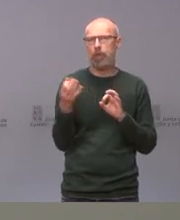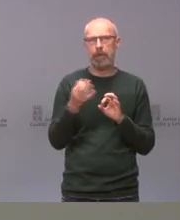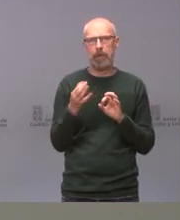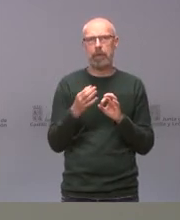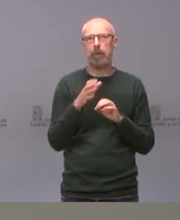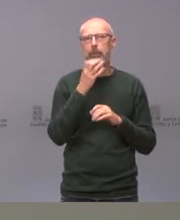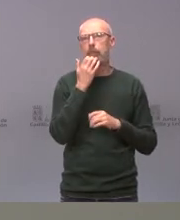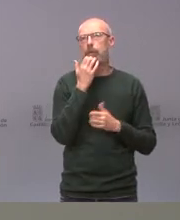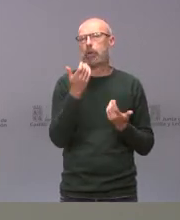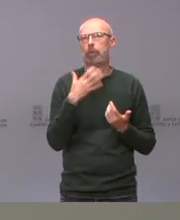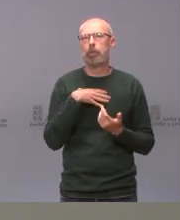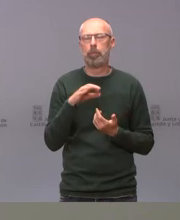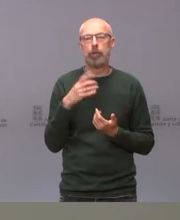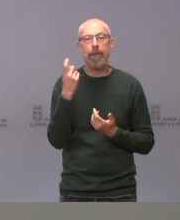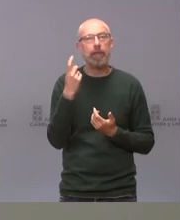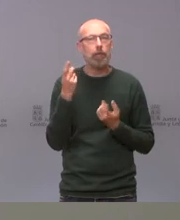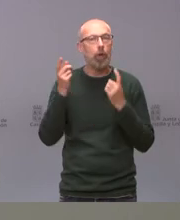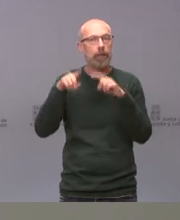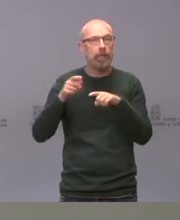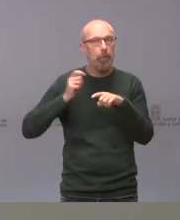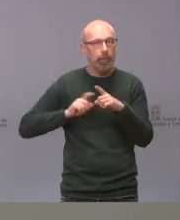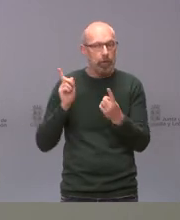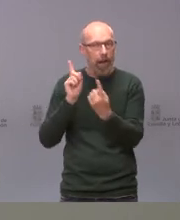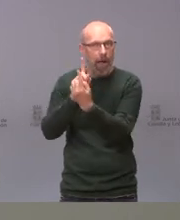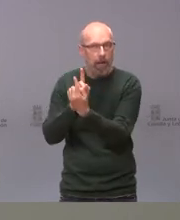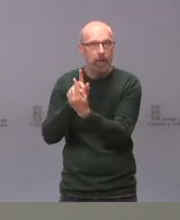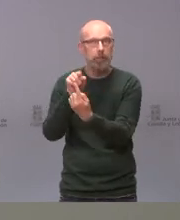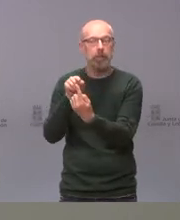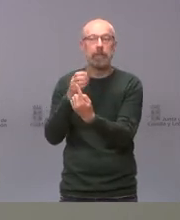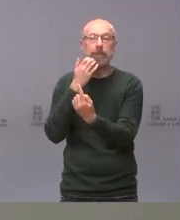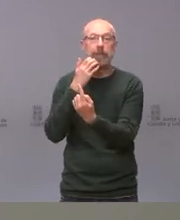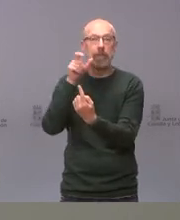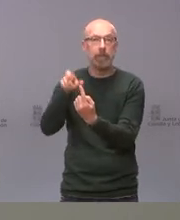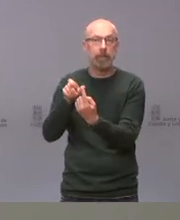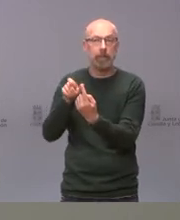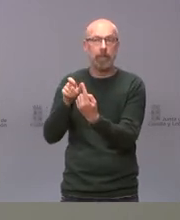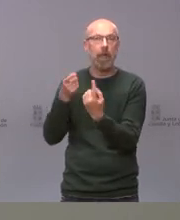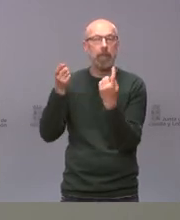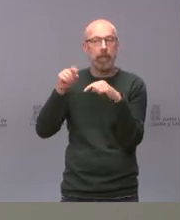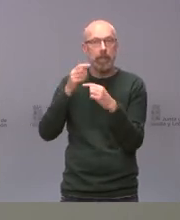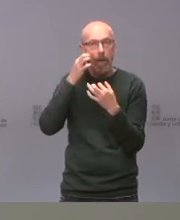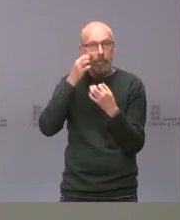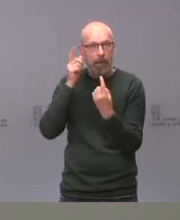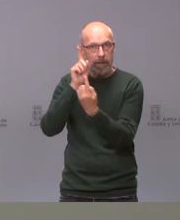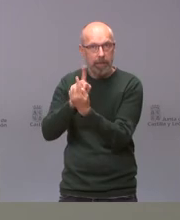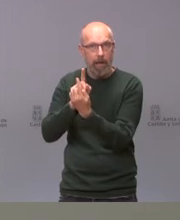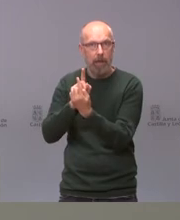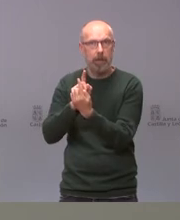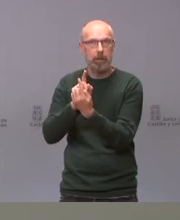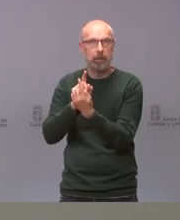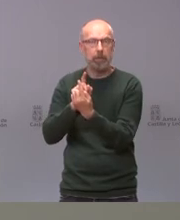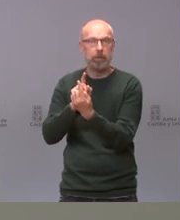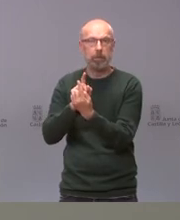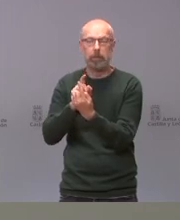vea un profesional y ese profesional, si la cita es presencial, irá a verle a